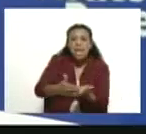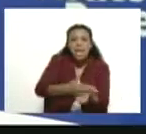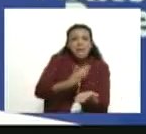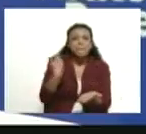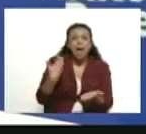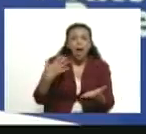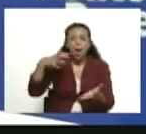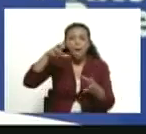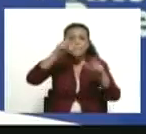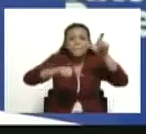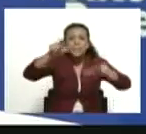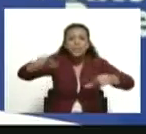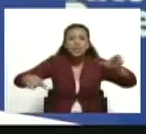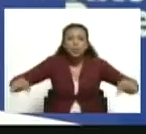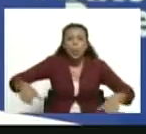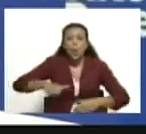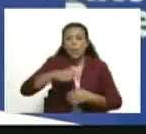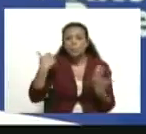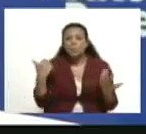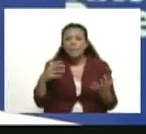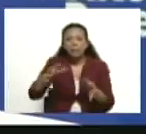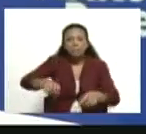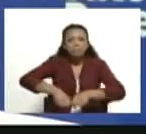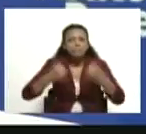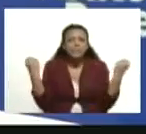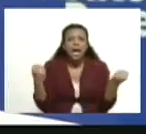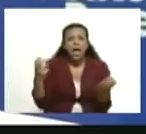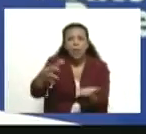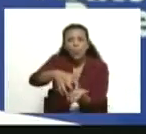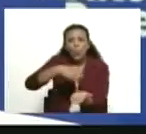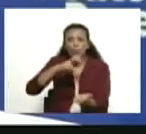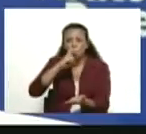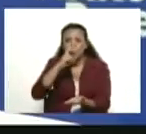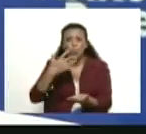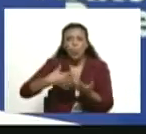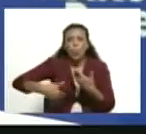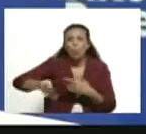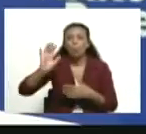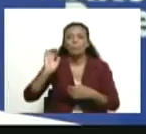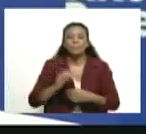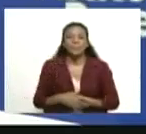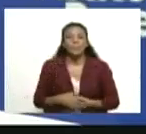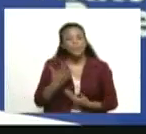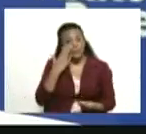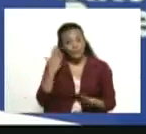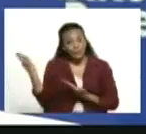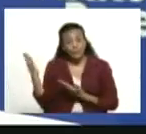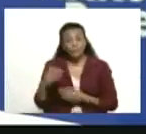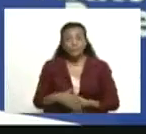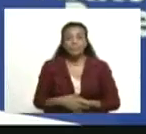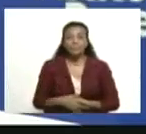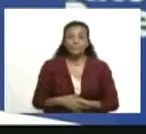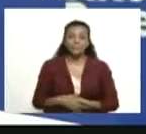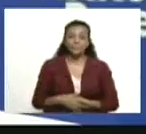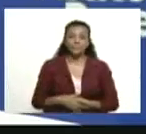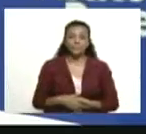la invasión de mineros ilegales que han destruido el Amazonas. ¿Quieren verlo? ¿Tú quieres verlo? Adelante, presidente. Adelante, pues,